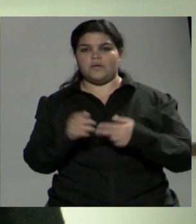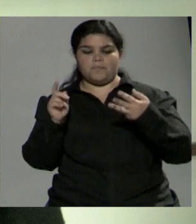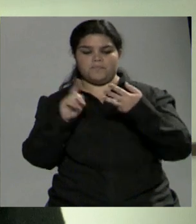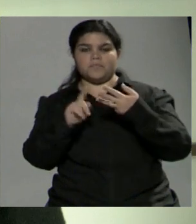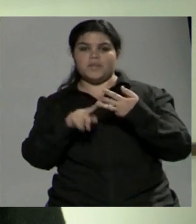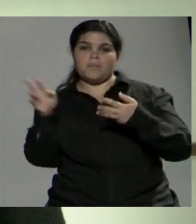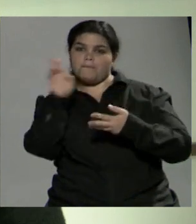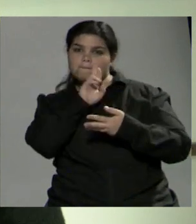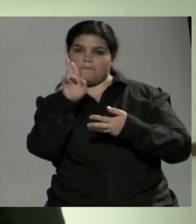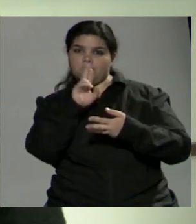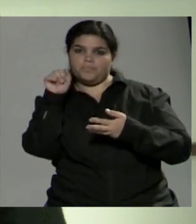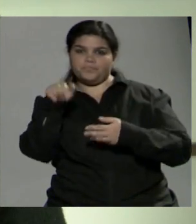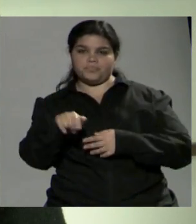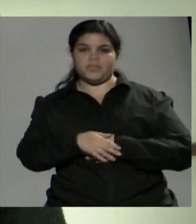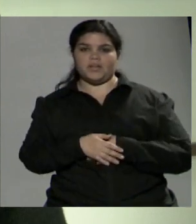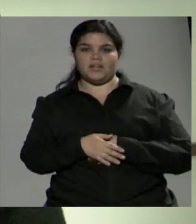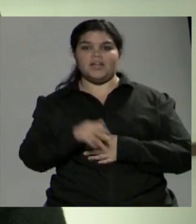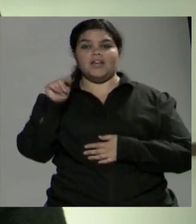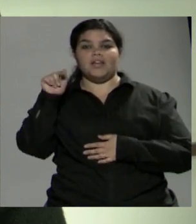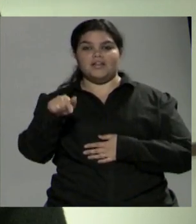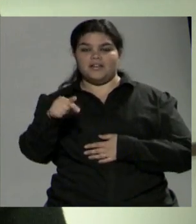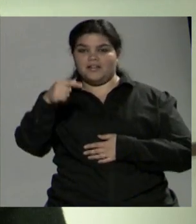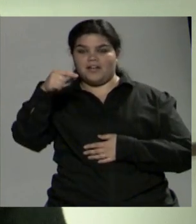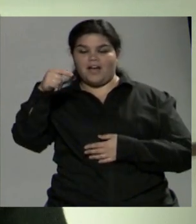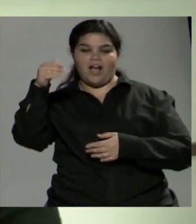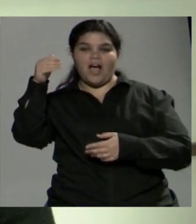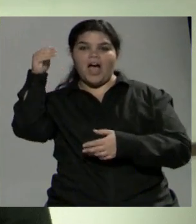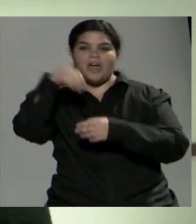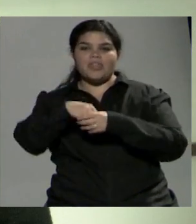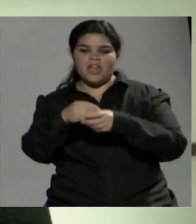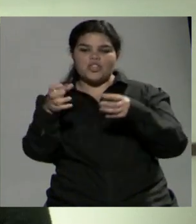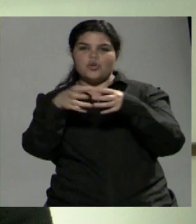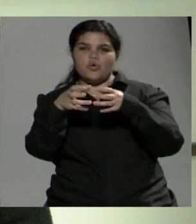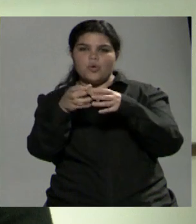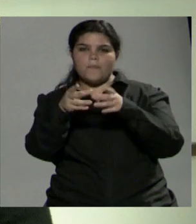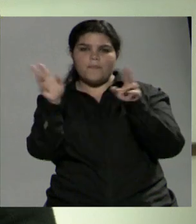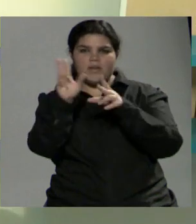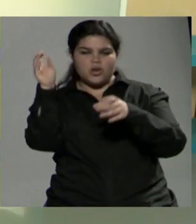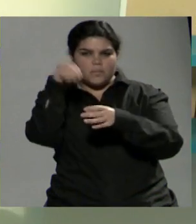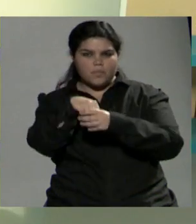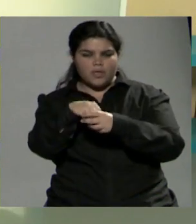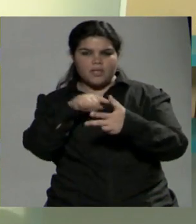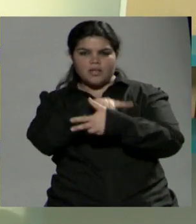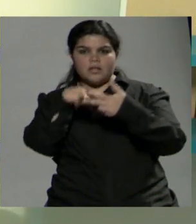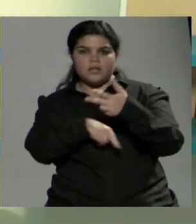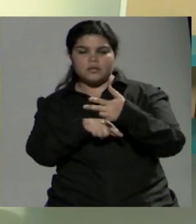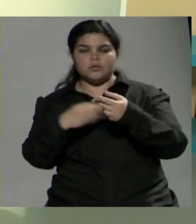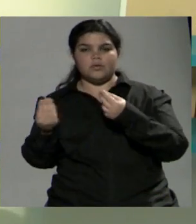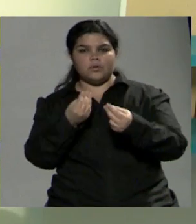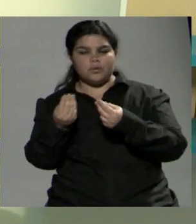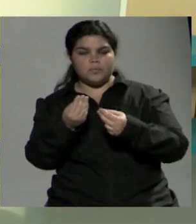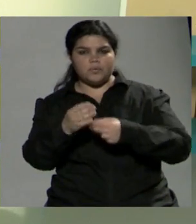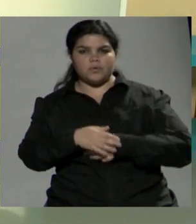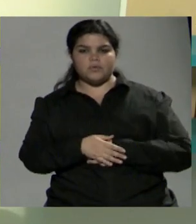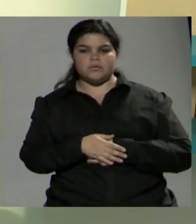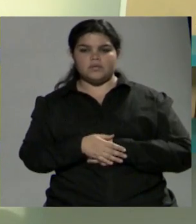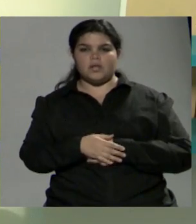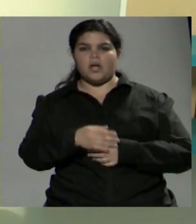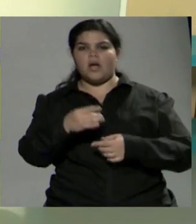el caso de Tanús. Exacto. Pero también hay un caso que ha quedado